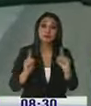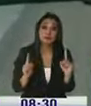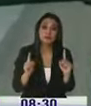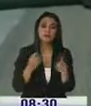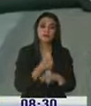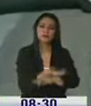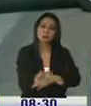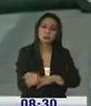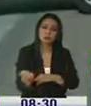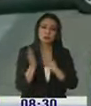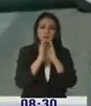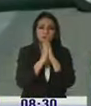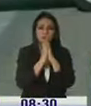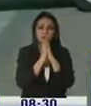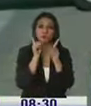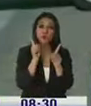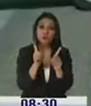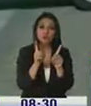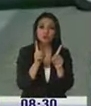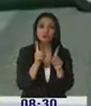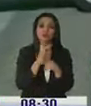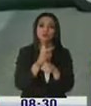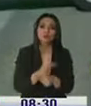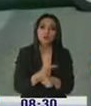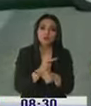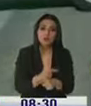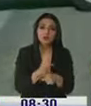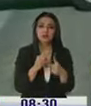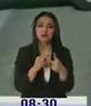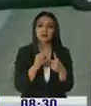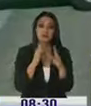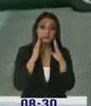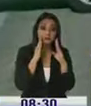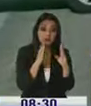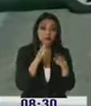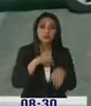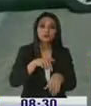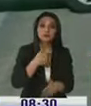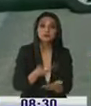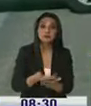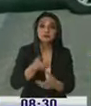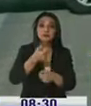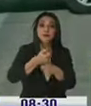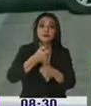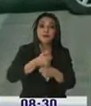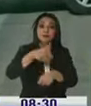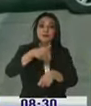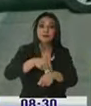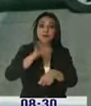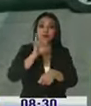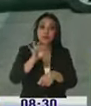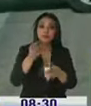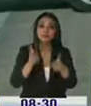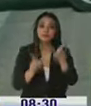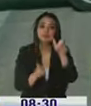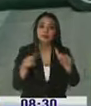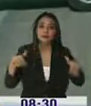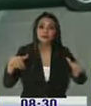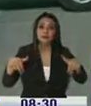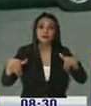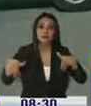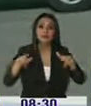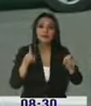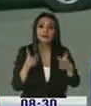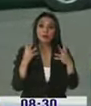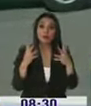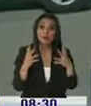le recomendamos tener todas las precauciones del caso para que usted pueda llegar a tiempo a su trabajo y también a los amigos peatones, que si bien es cierto,